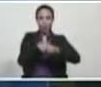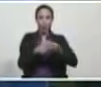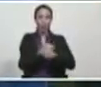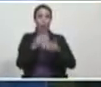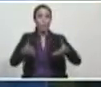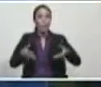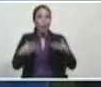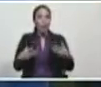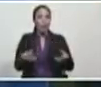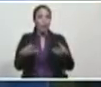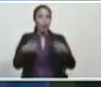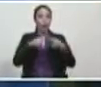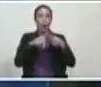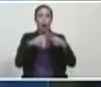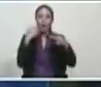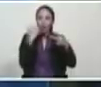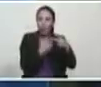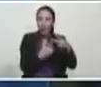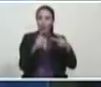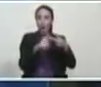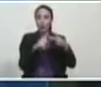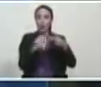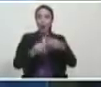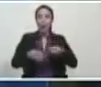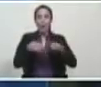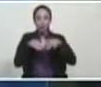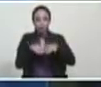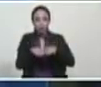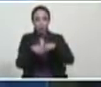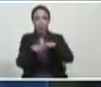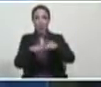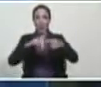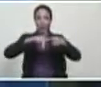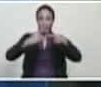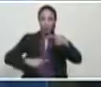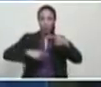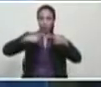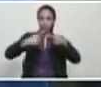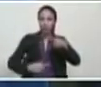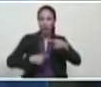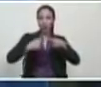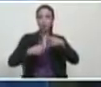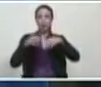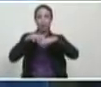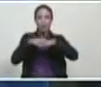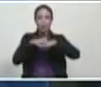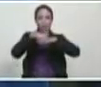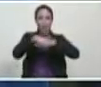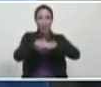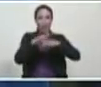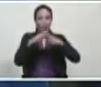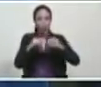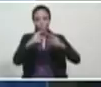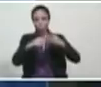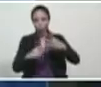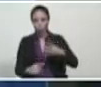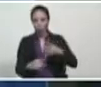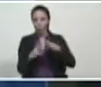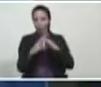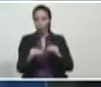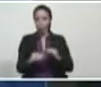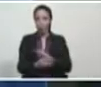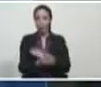plástico, vidrio, el sector textil, neumático, metalmecánico, etcétera. Es decir, que este motor, el